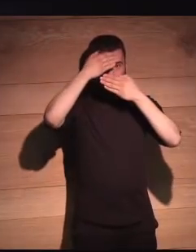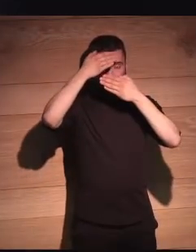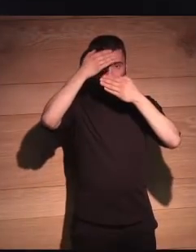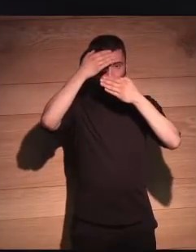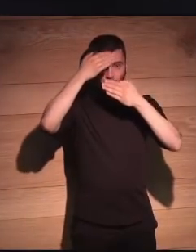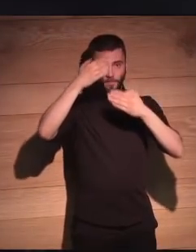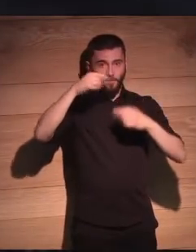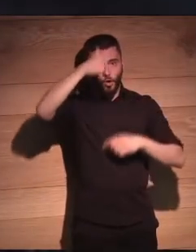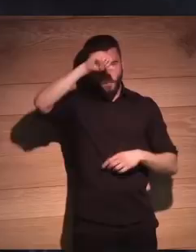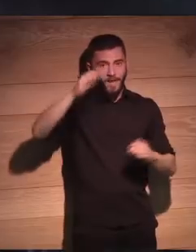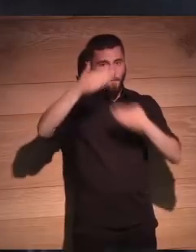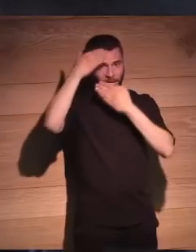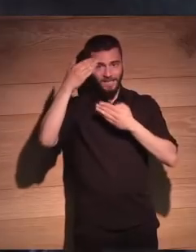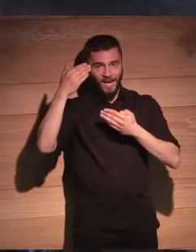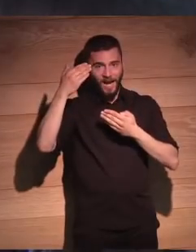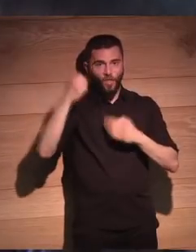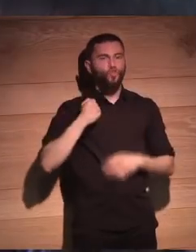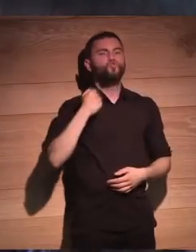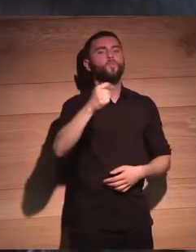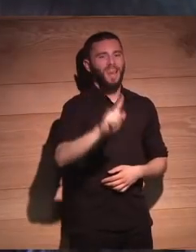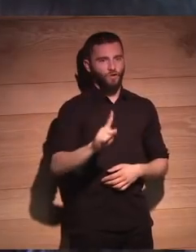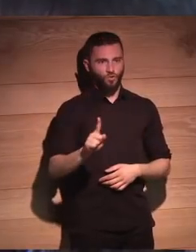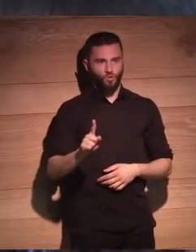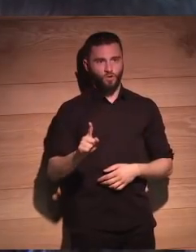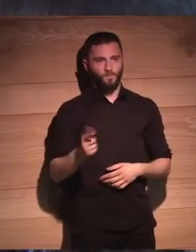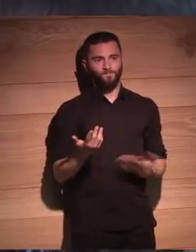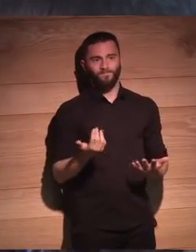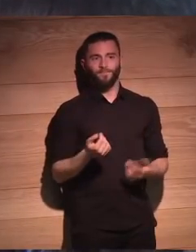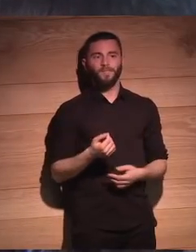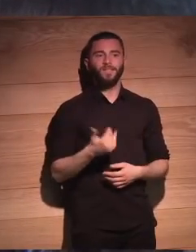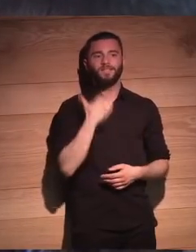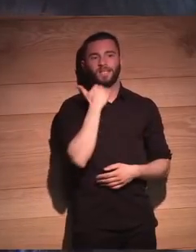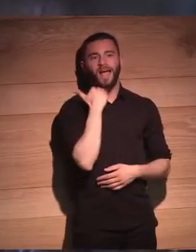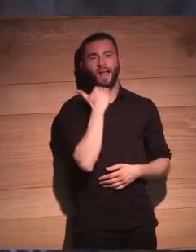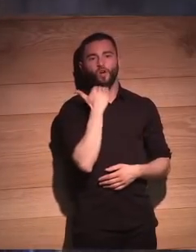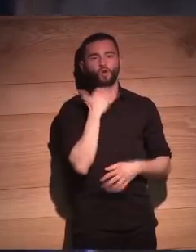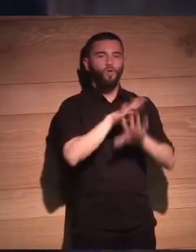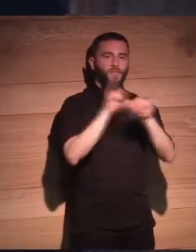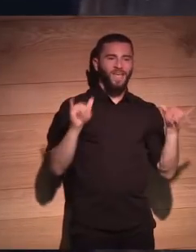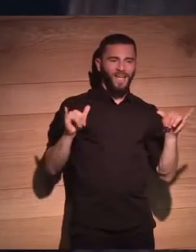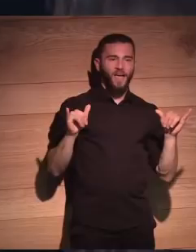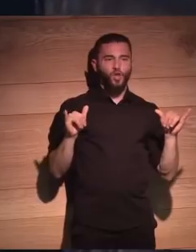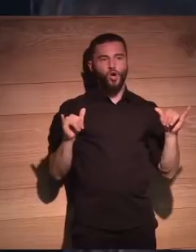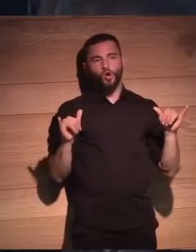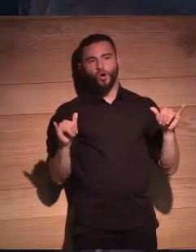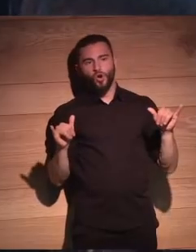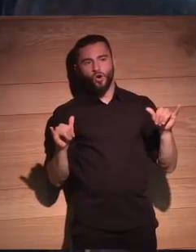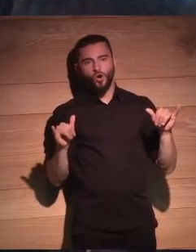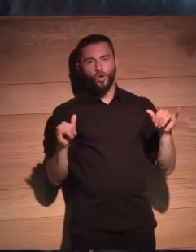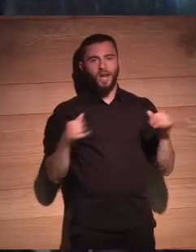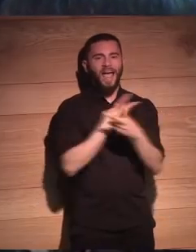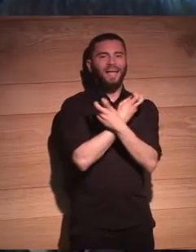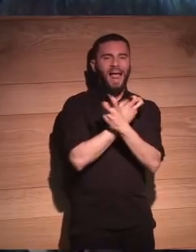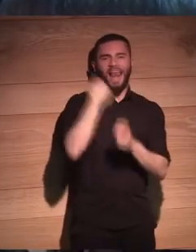Phantom no es un superhéroe. Lo que pasa es que tiene algo como de Vengador, tiene el trono de la calavera,